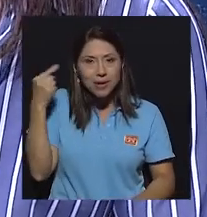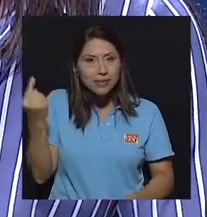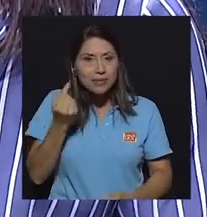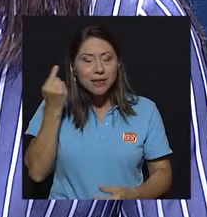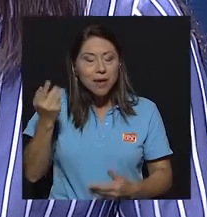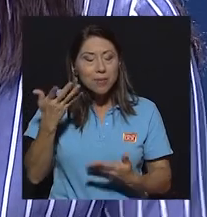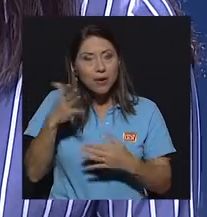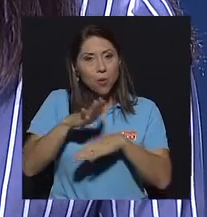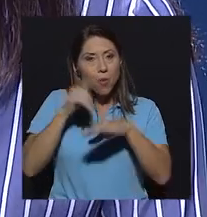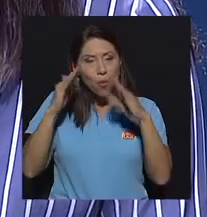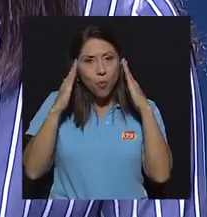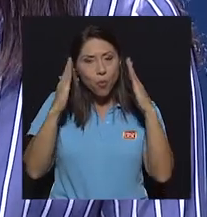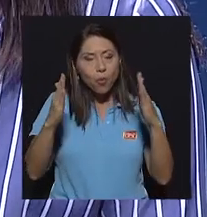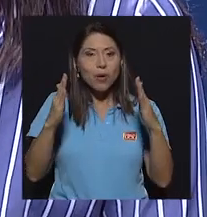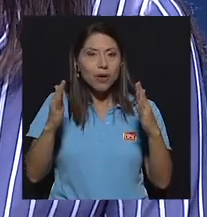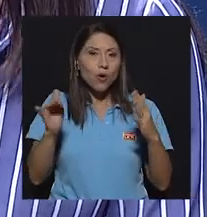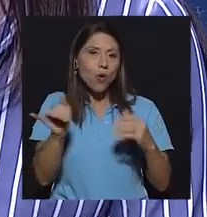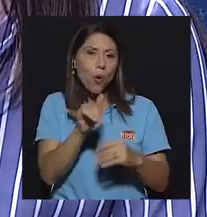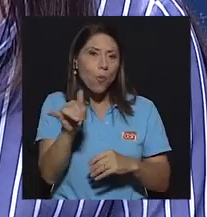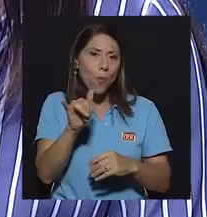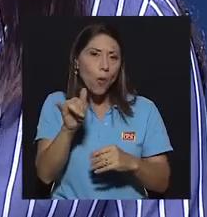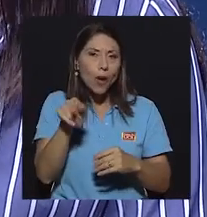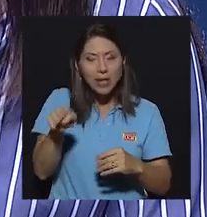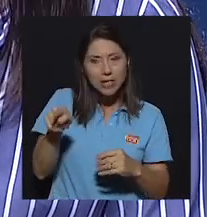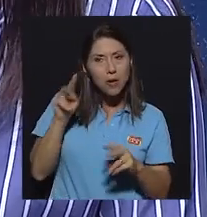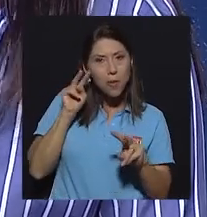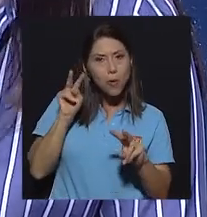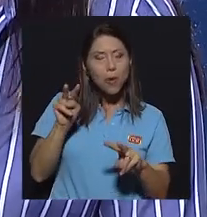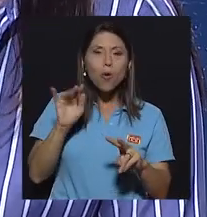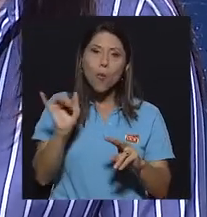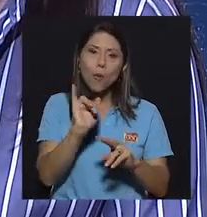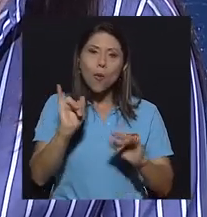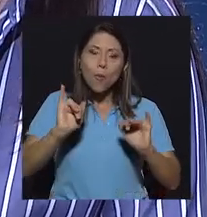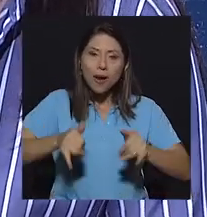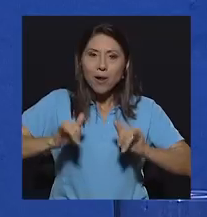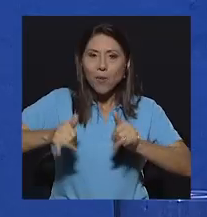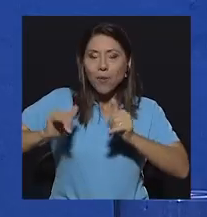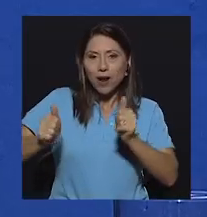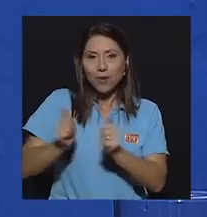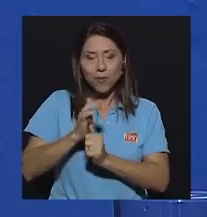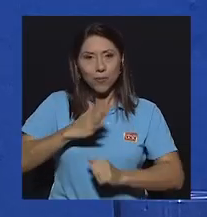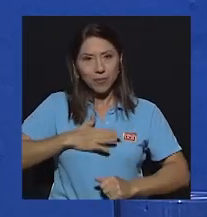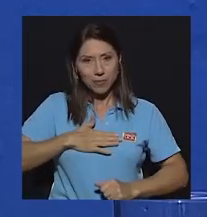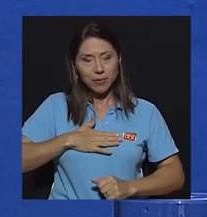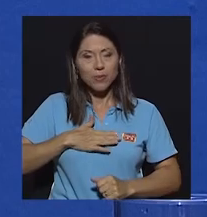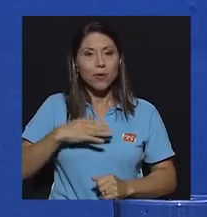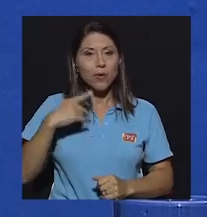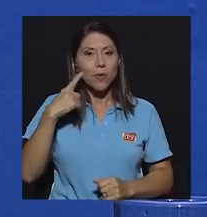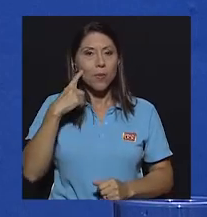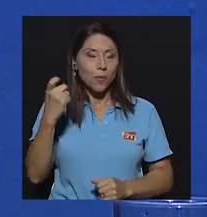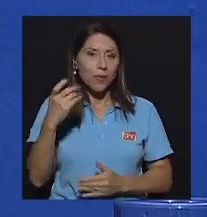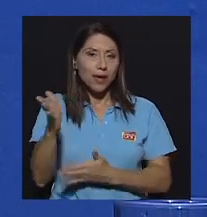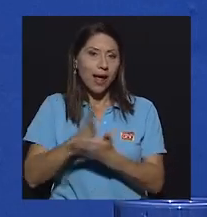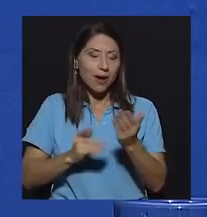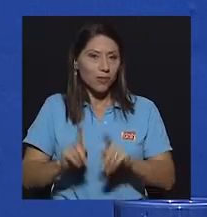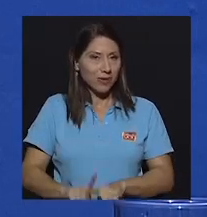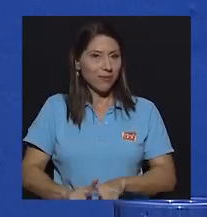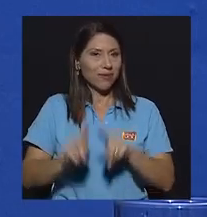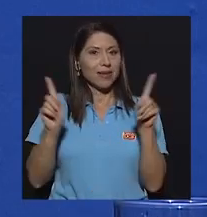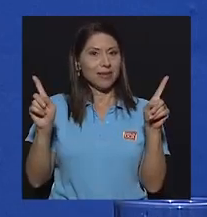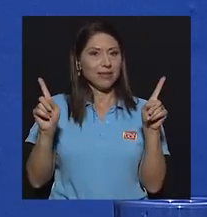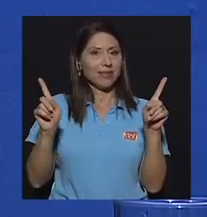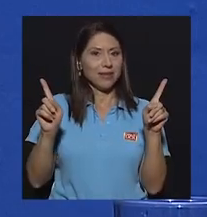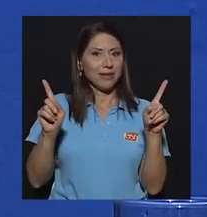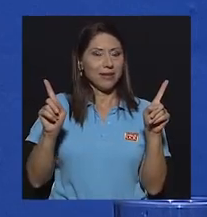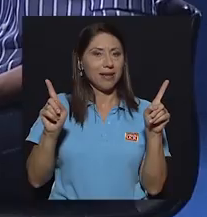era como un elemento llamativo, casi que como para jugar conmigo, porque era algo diferente dentro de